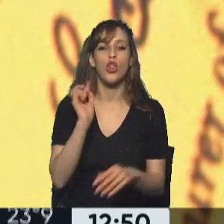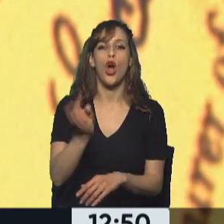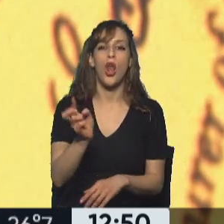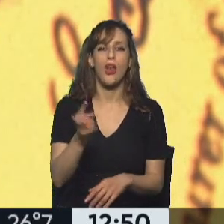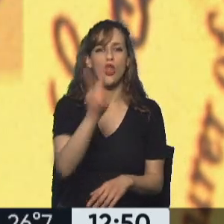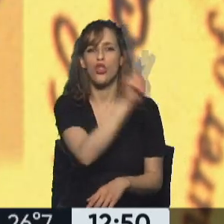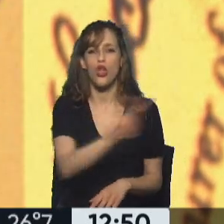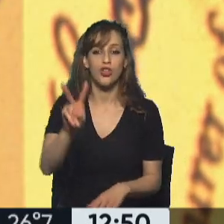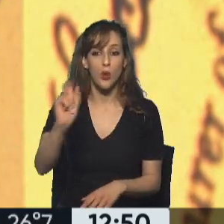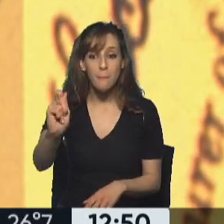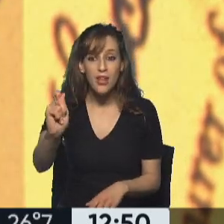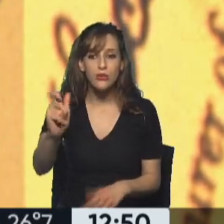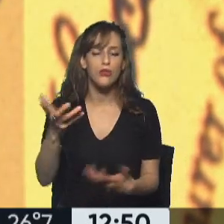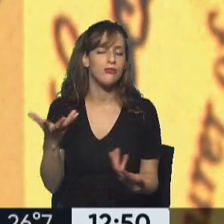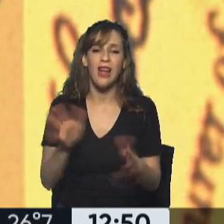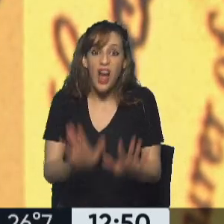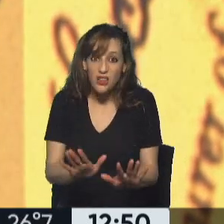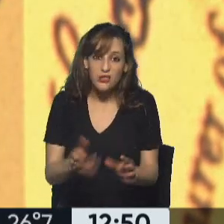para poder ser sostenido